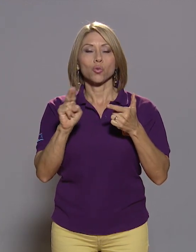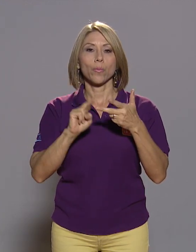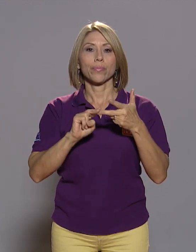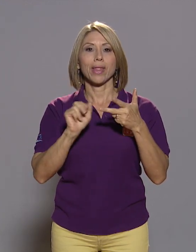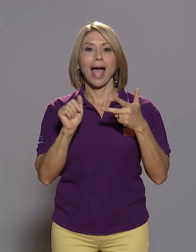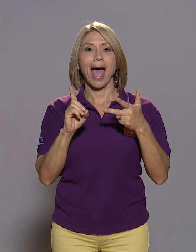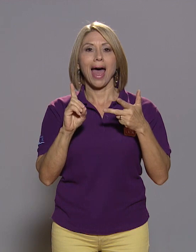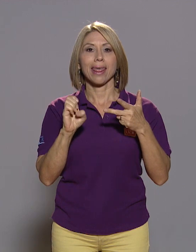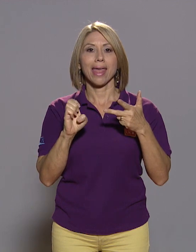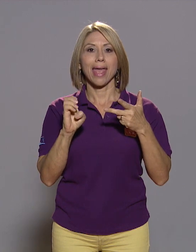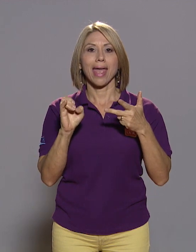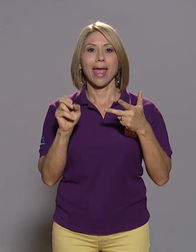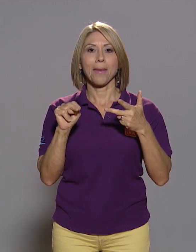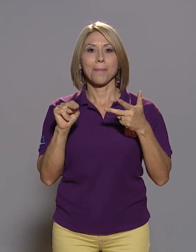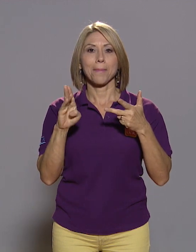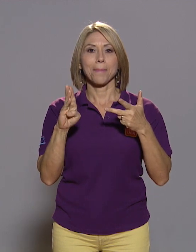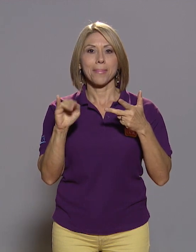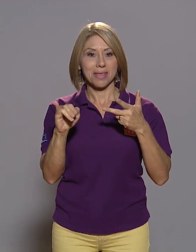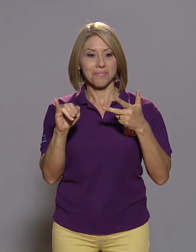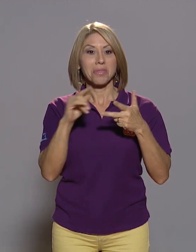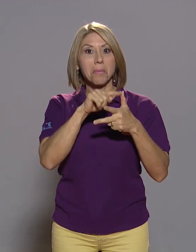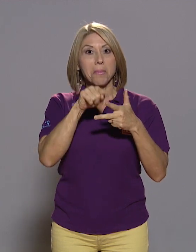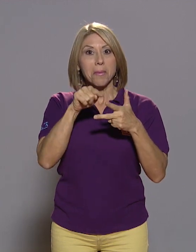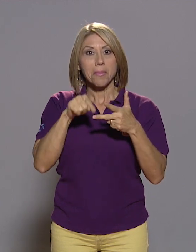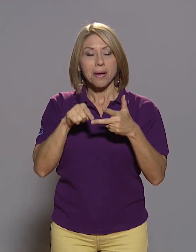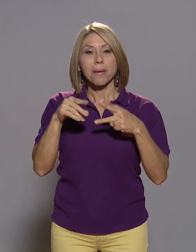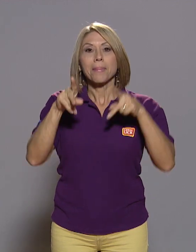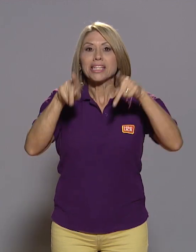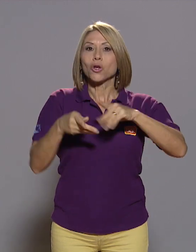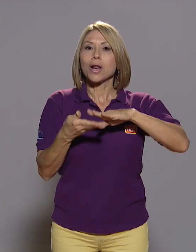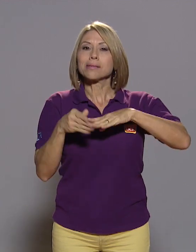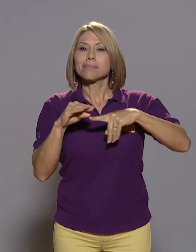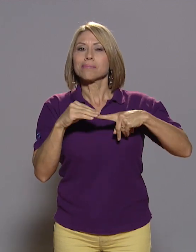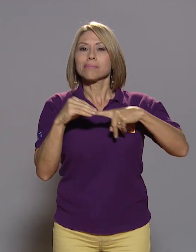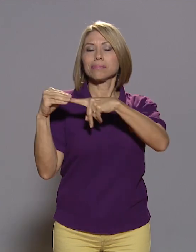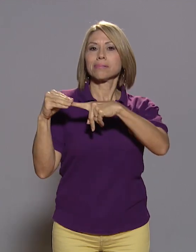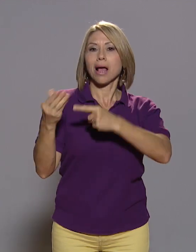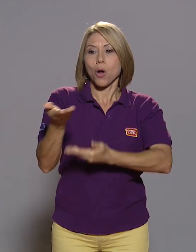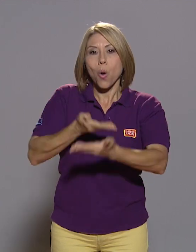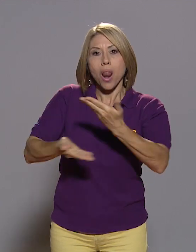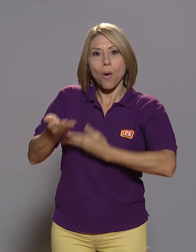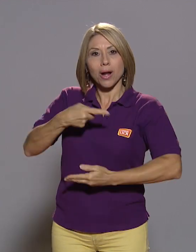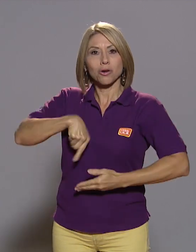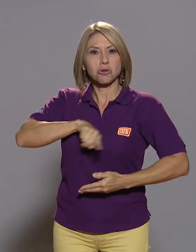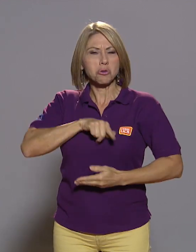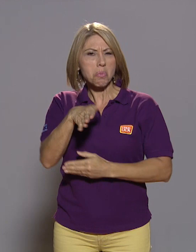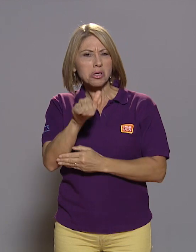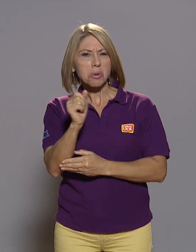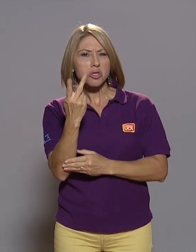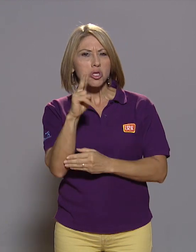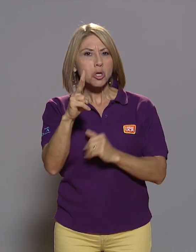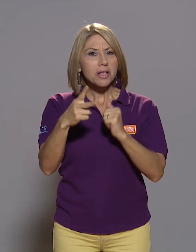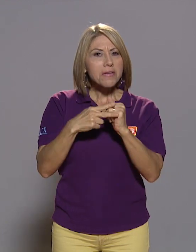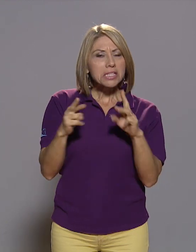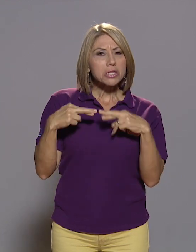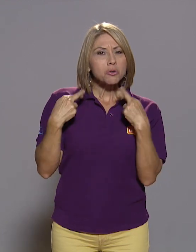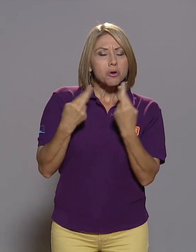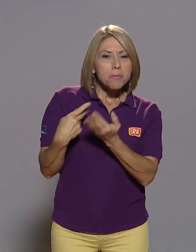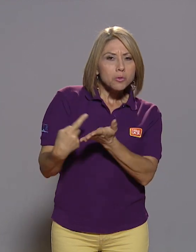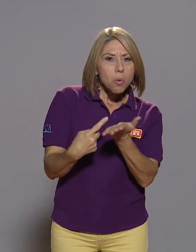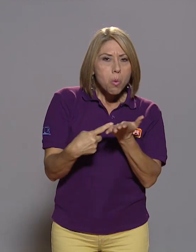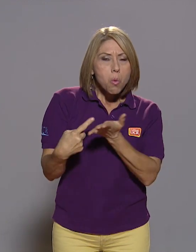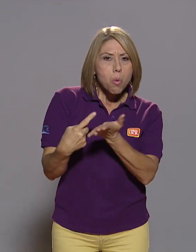ADENVI, fueron parte de esas personas especialistas que nos colaboraron. Tuvimos alrededor de unas 12 sesiones, si